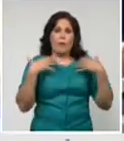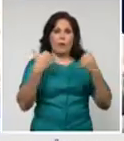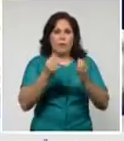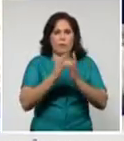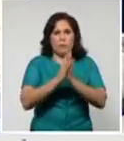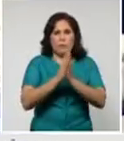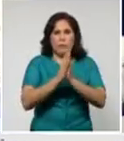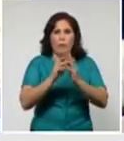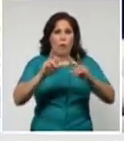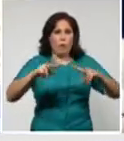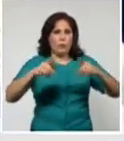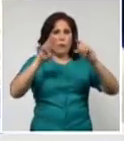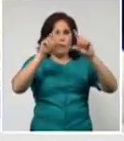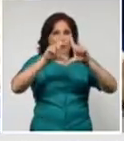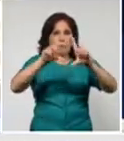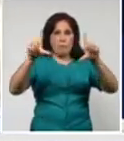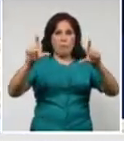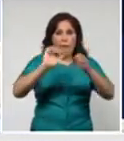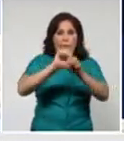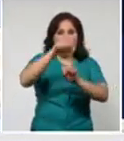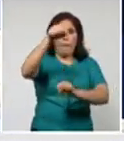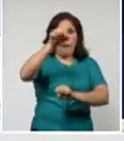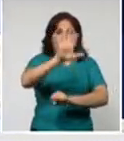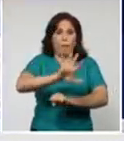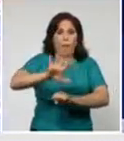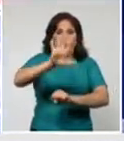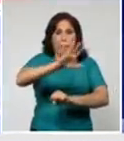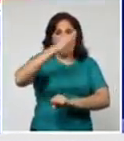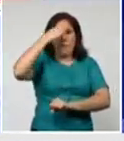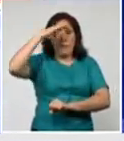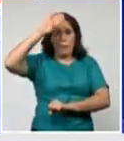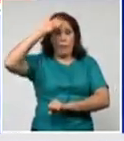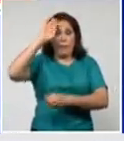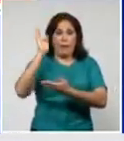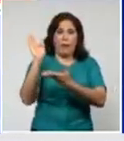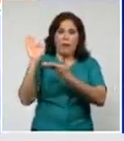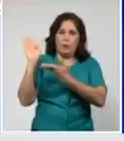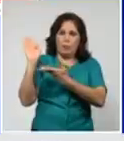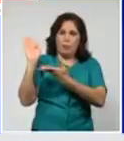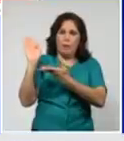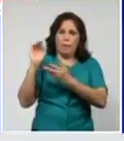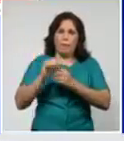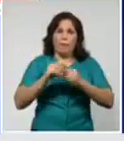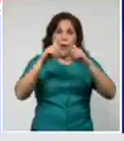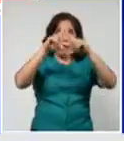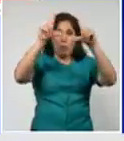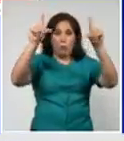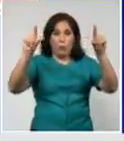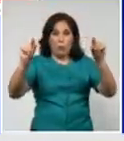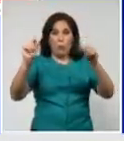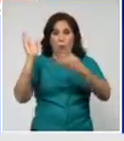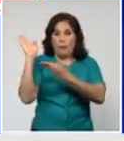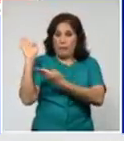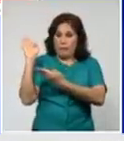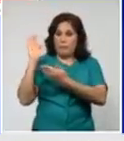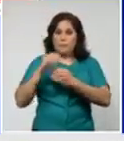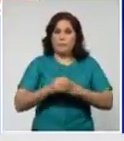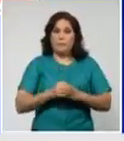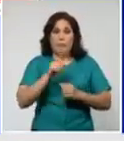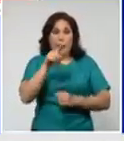que me ponga el mapa de Cuba, donde se ve, gracias Lilian, donde se